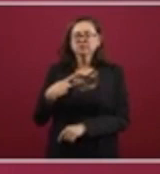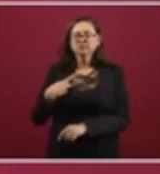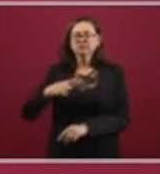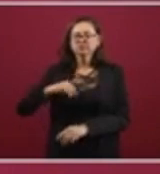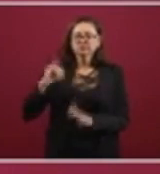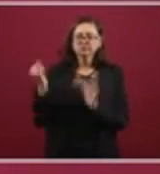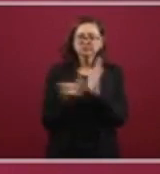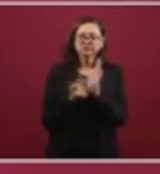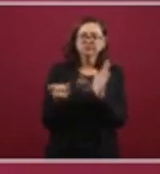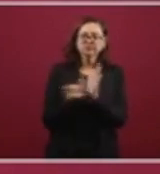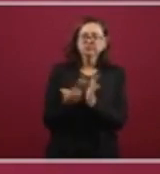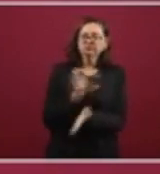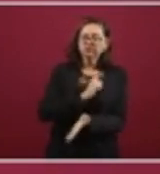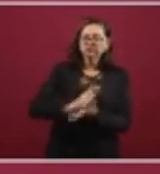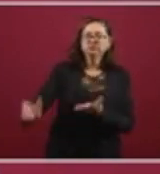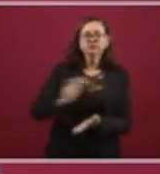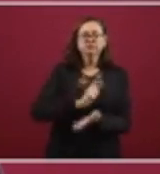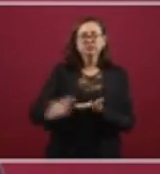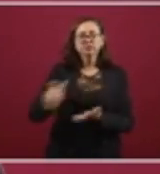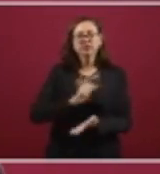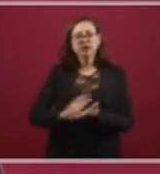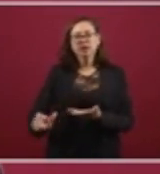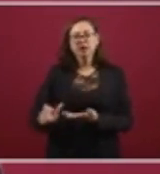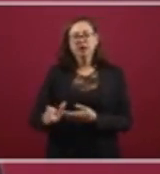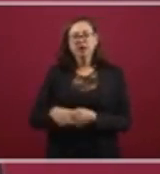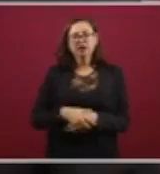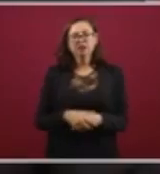estableció un impuesto por la extracción de minerales.